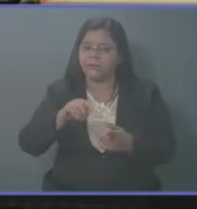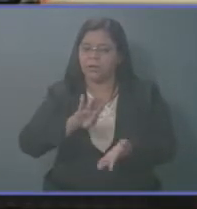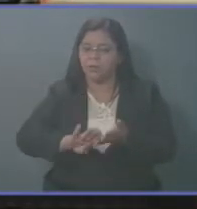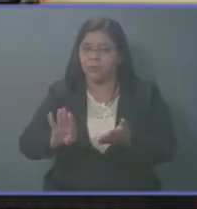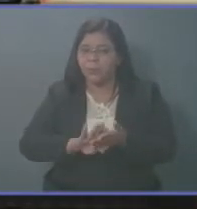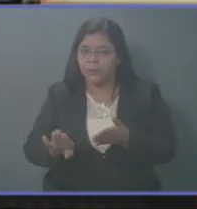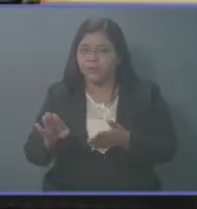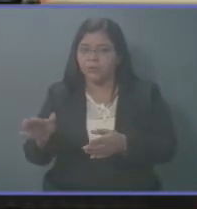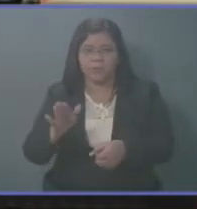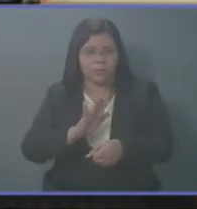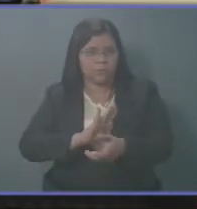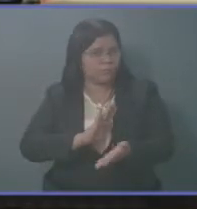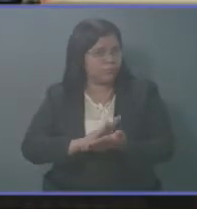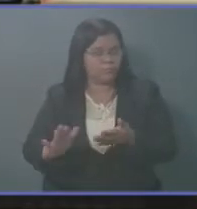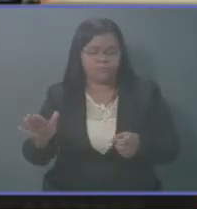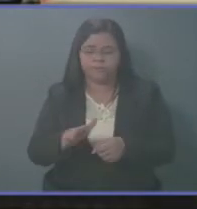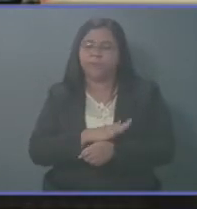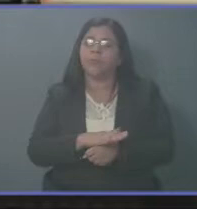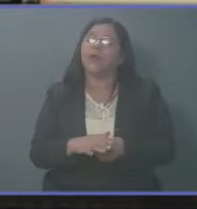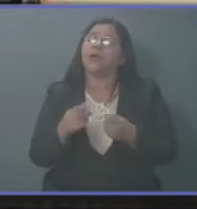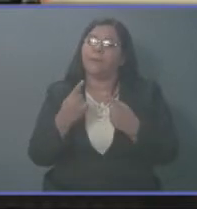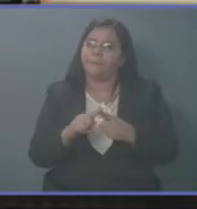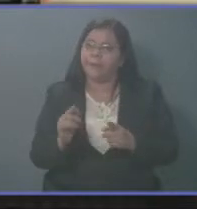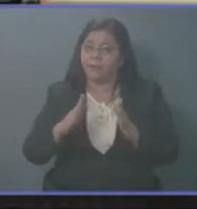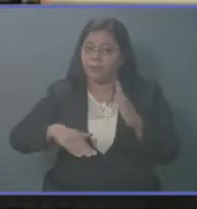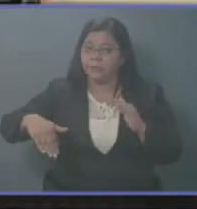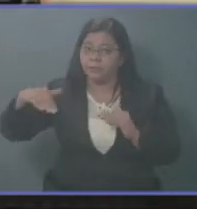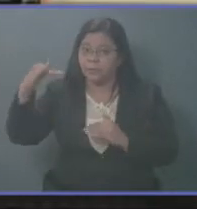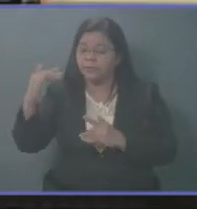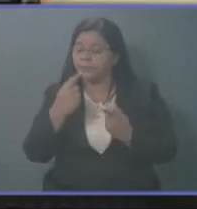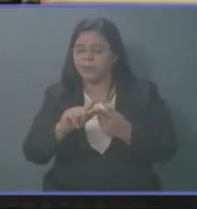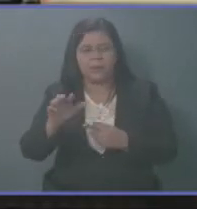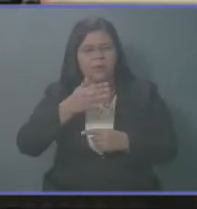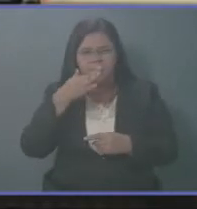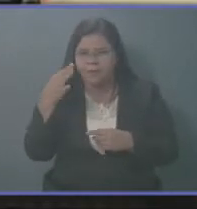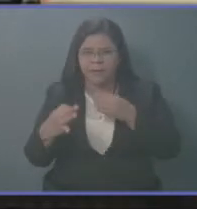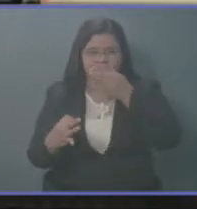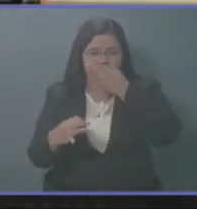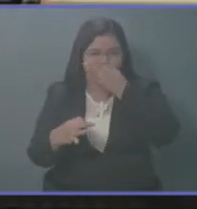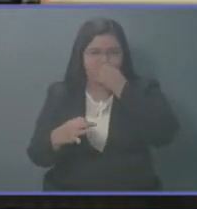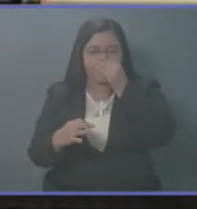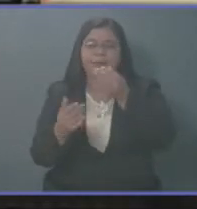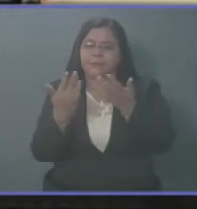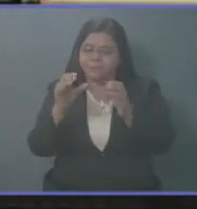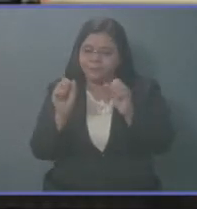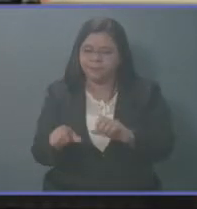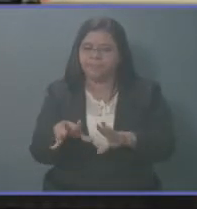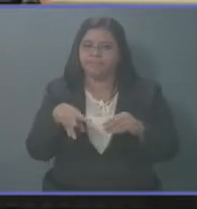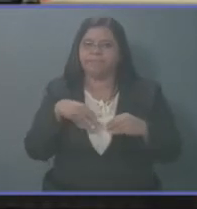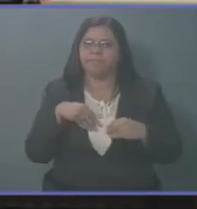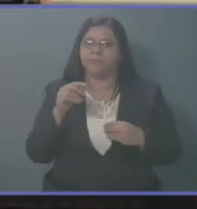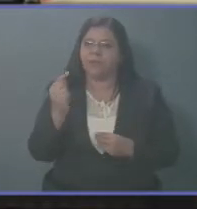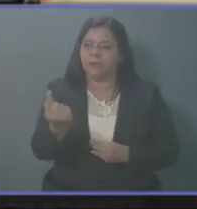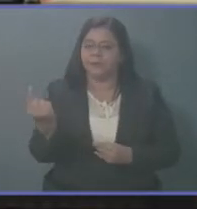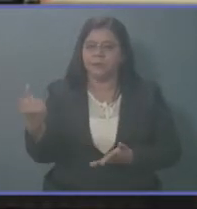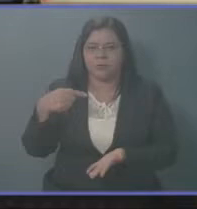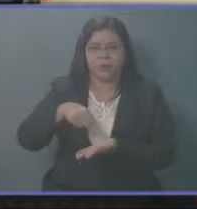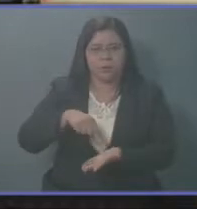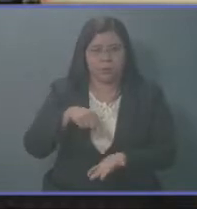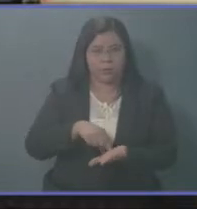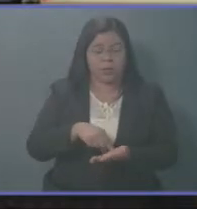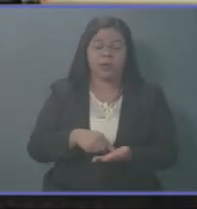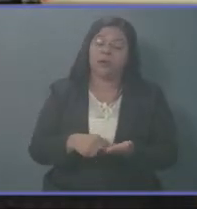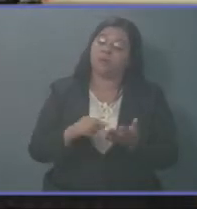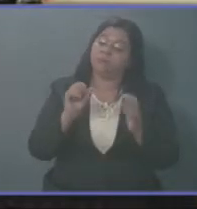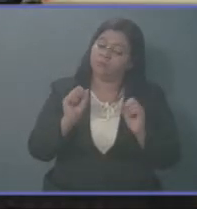es mayor al propuesto. No existe una verdadera verificación para las posibles afectaciones de los deudores. Como se puede